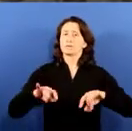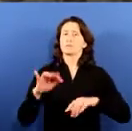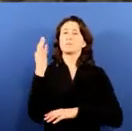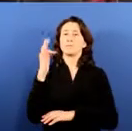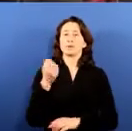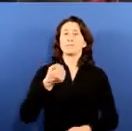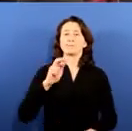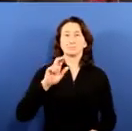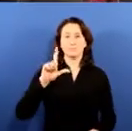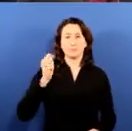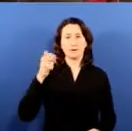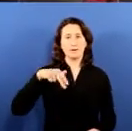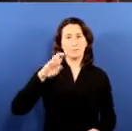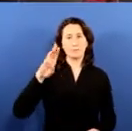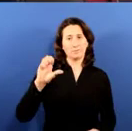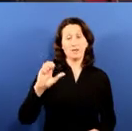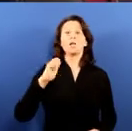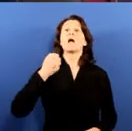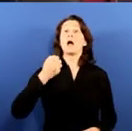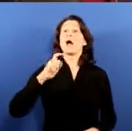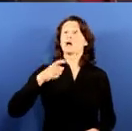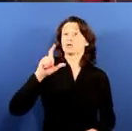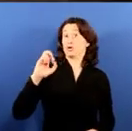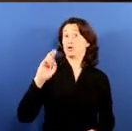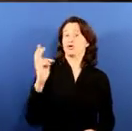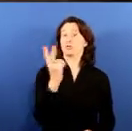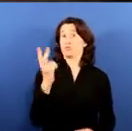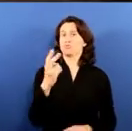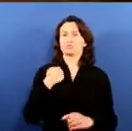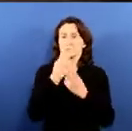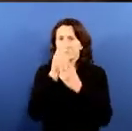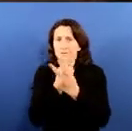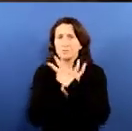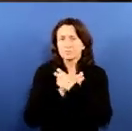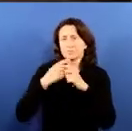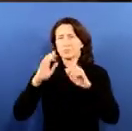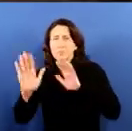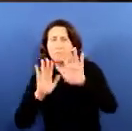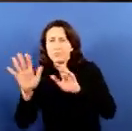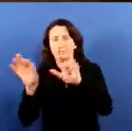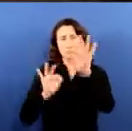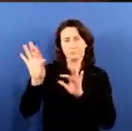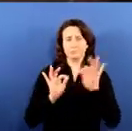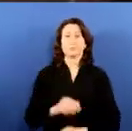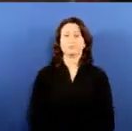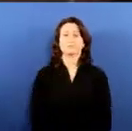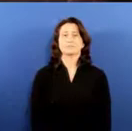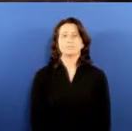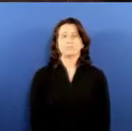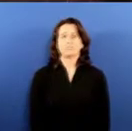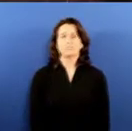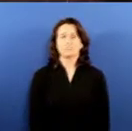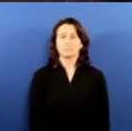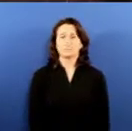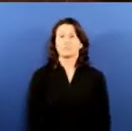que se adornaban con cuentas de collar, dientes y conchas marinas y que se extinguieron hace 28.000 años cuando los sapiens dominaron